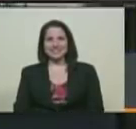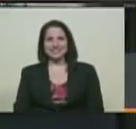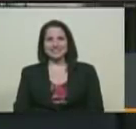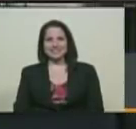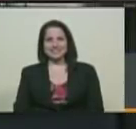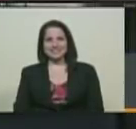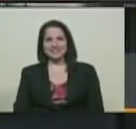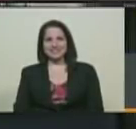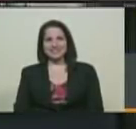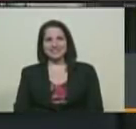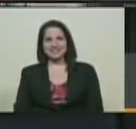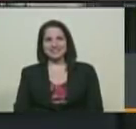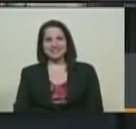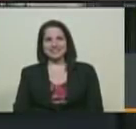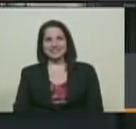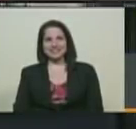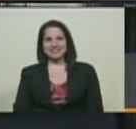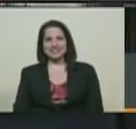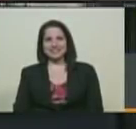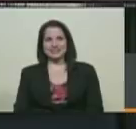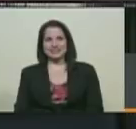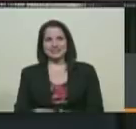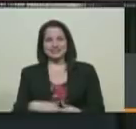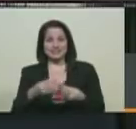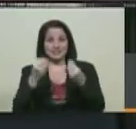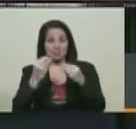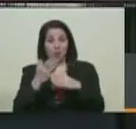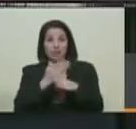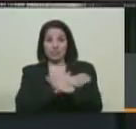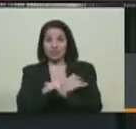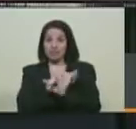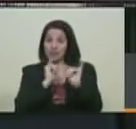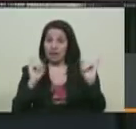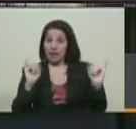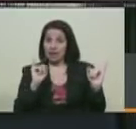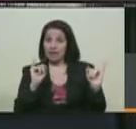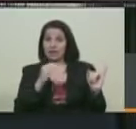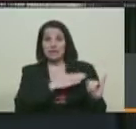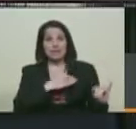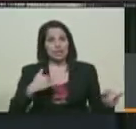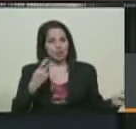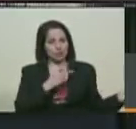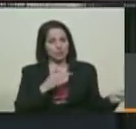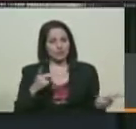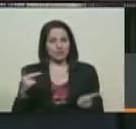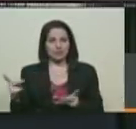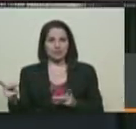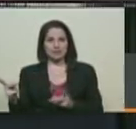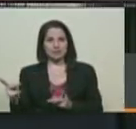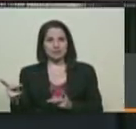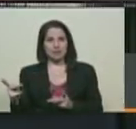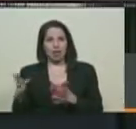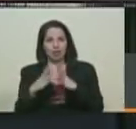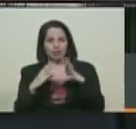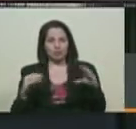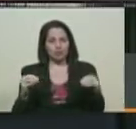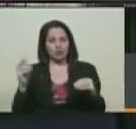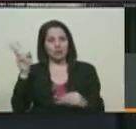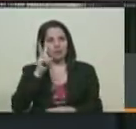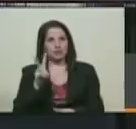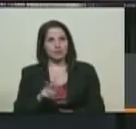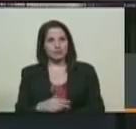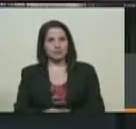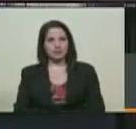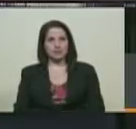Bueno, antes de terminar esta jornada, quiero invitar a toda Venezuela